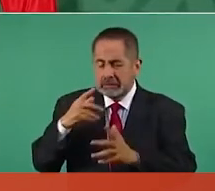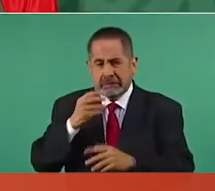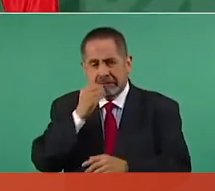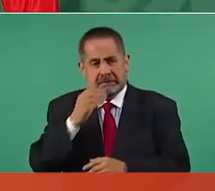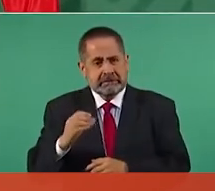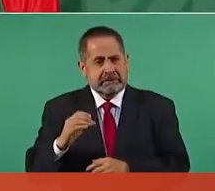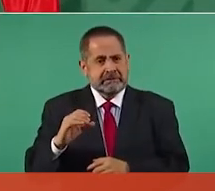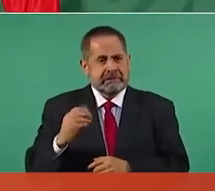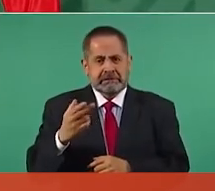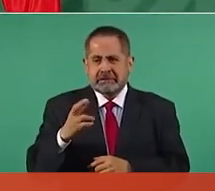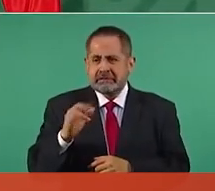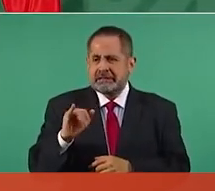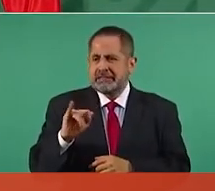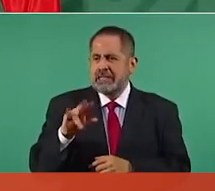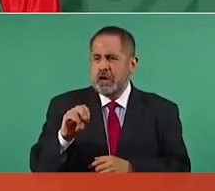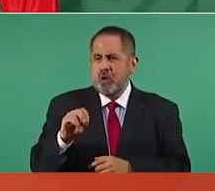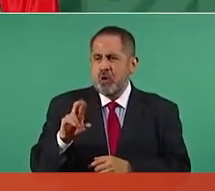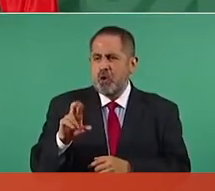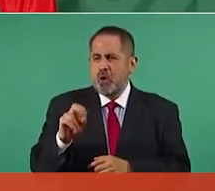Porque